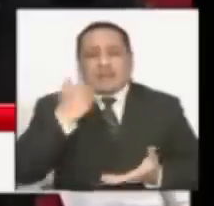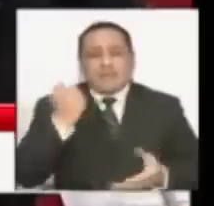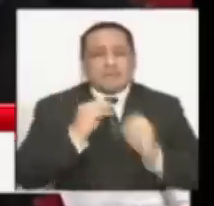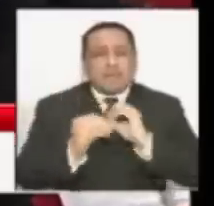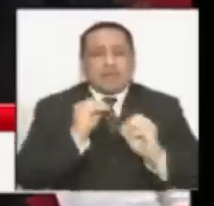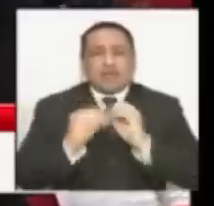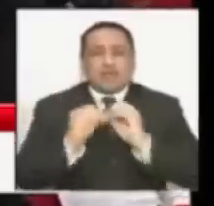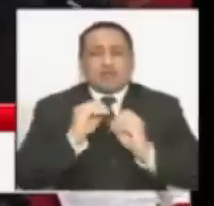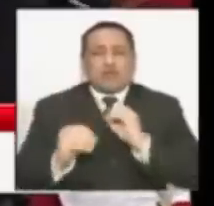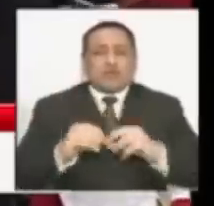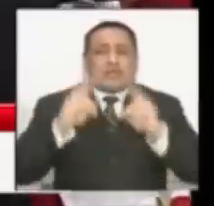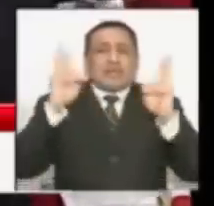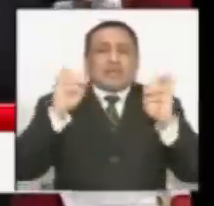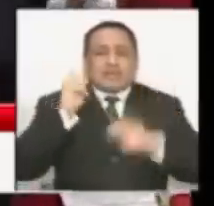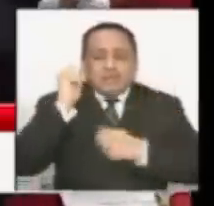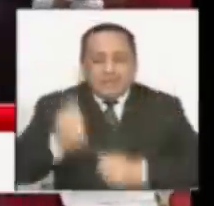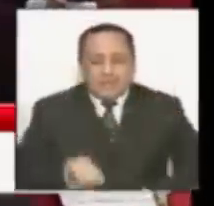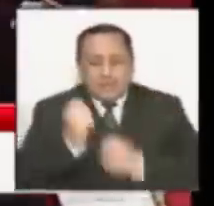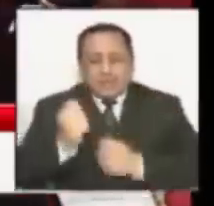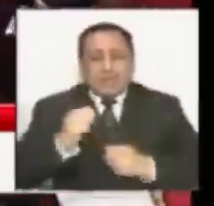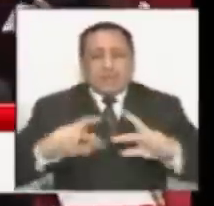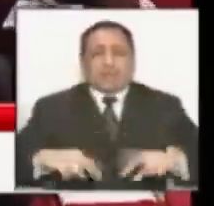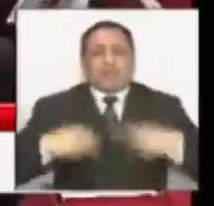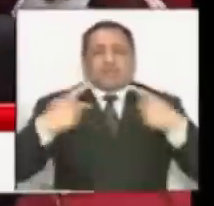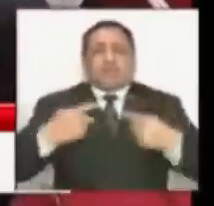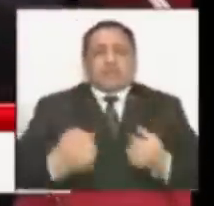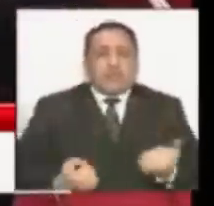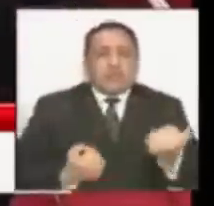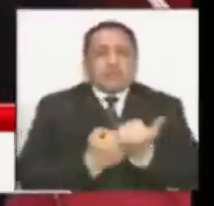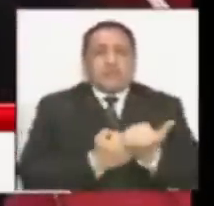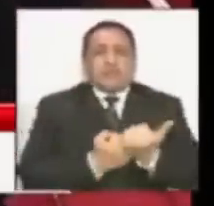la República en este gobierno interino